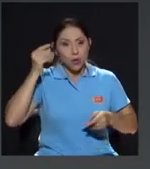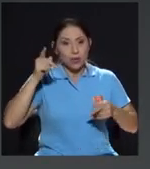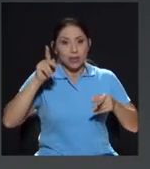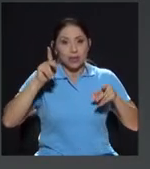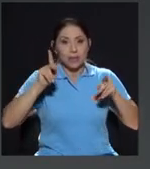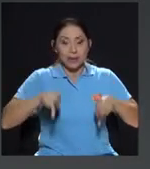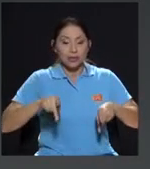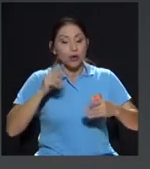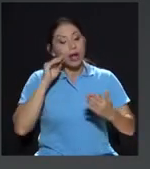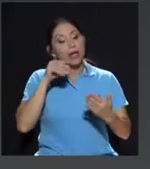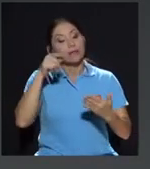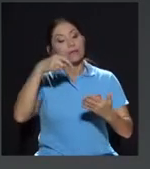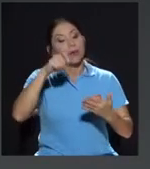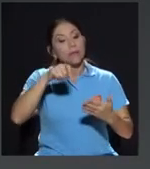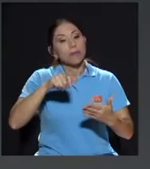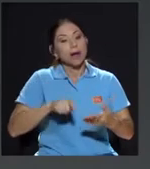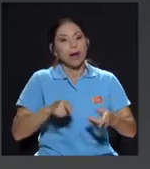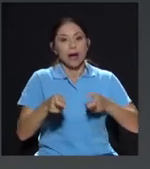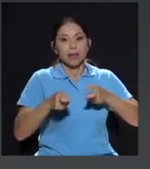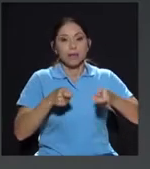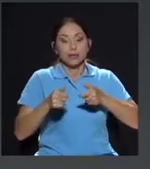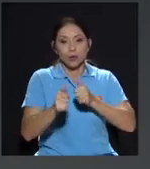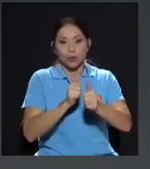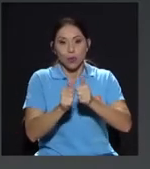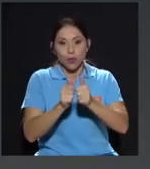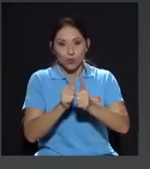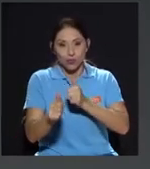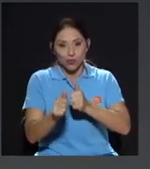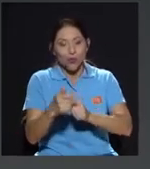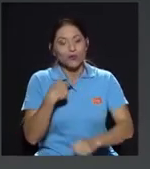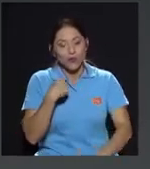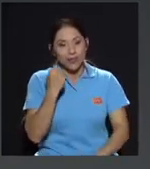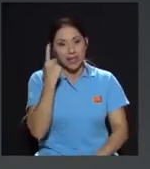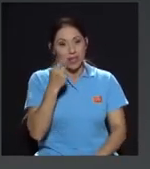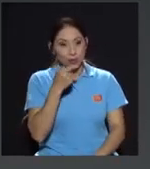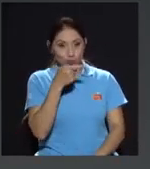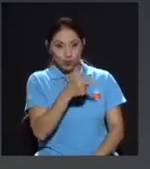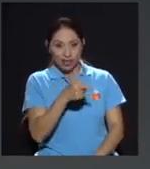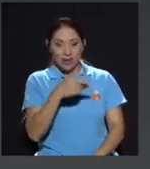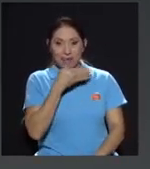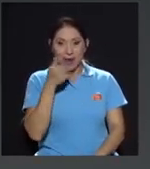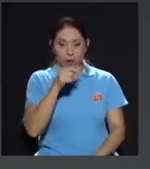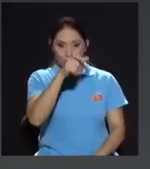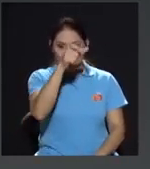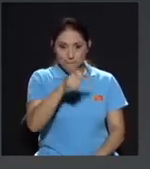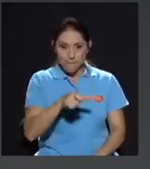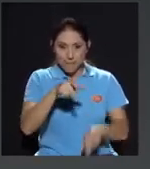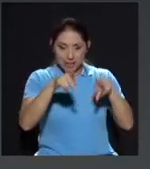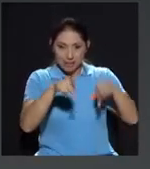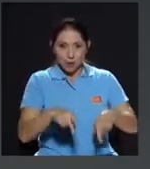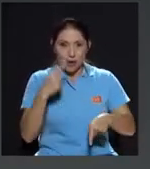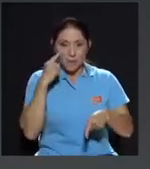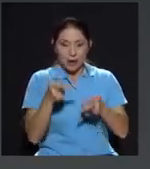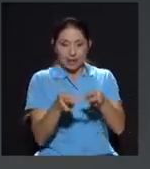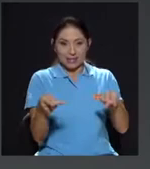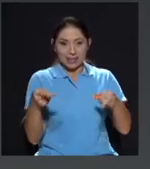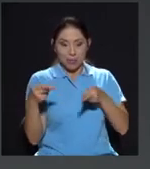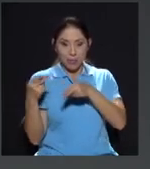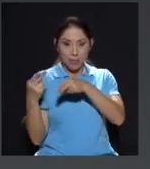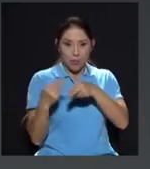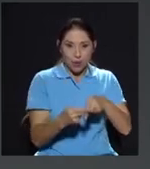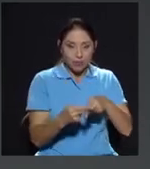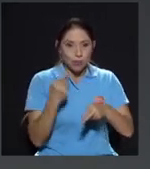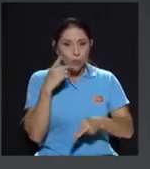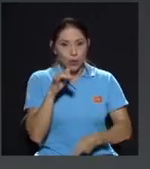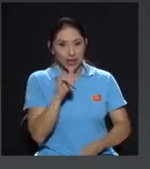y yo entiendo porque usted a la la mejor persona para ese puesto por eso es que está en pienso yo que está